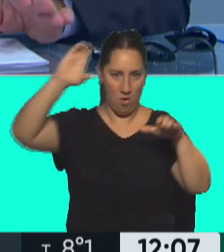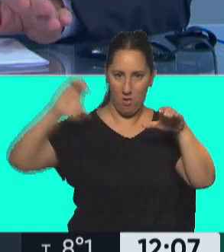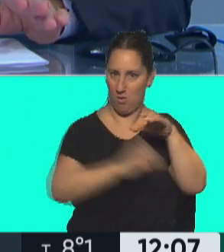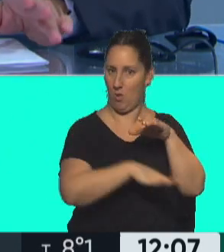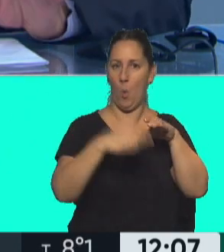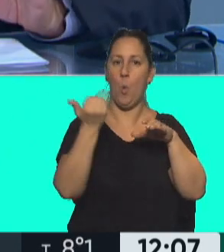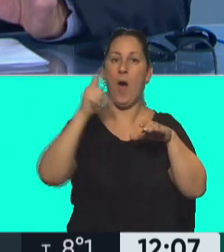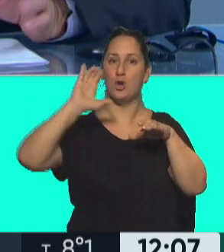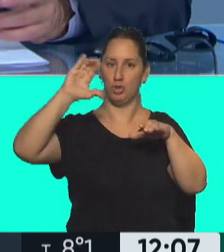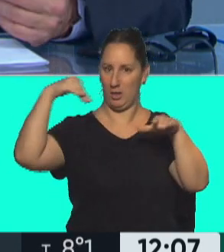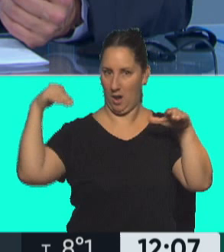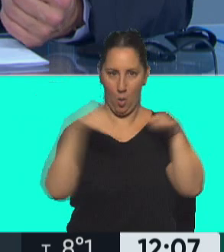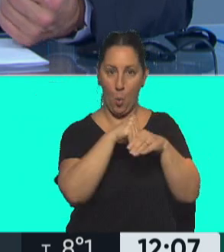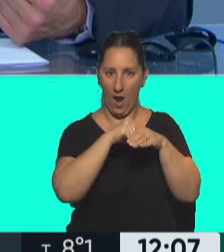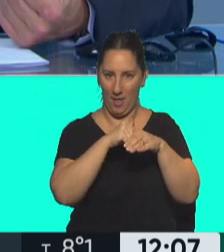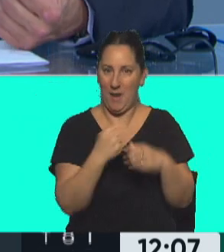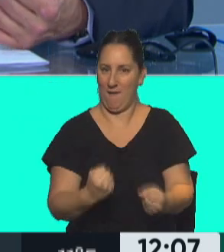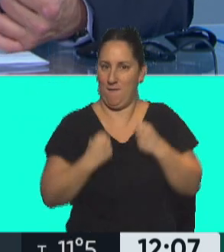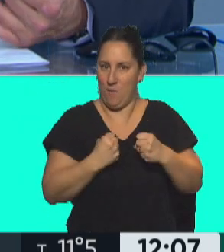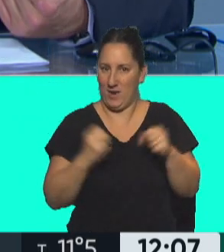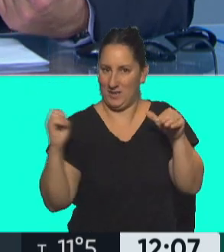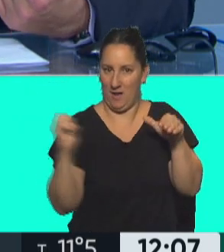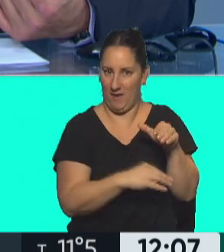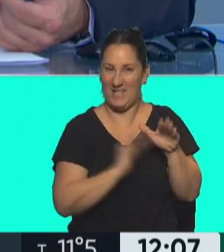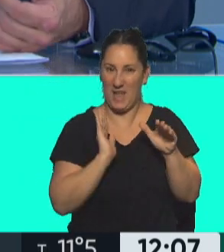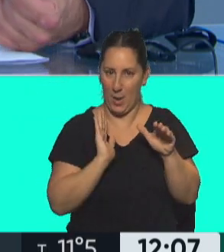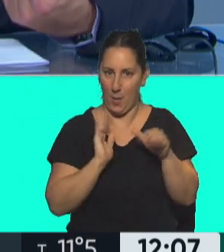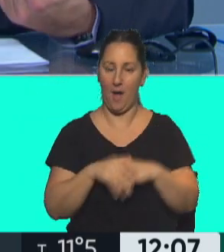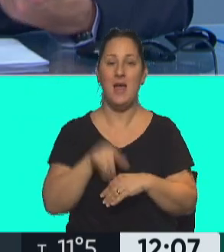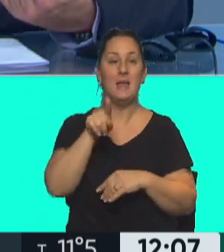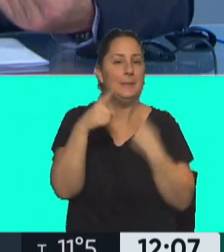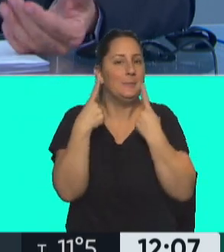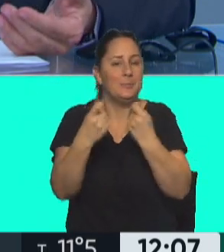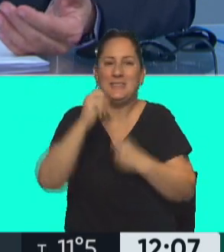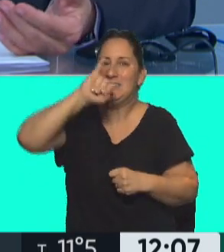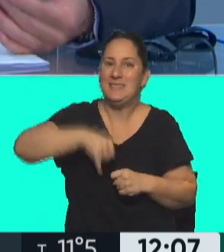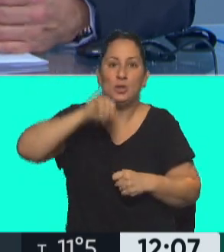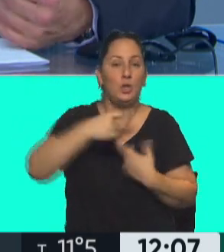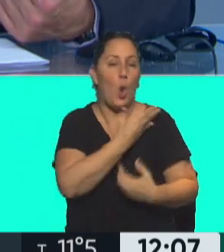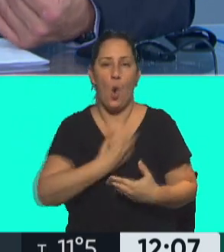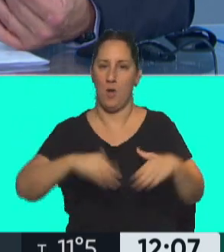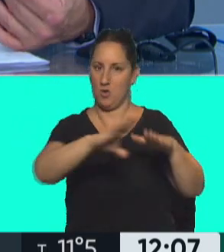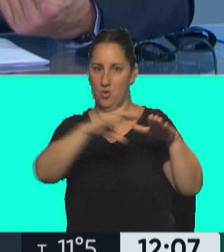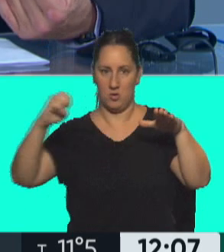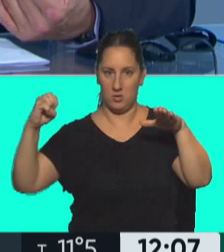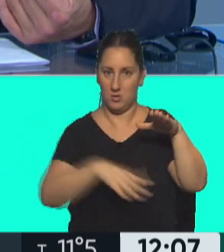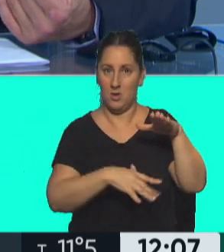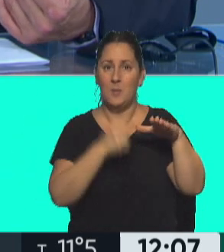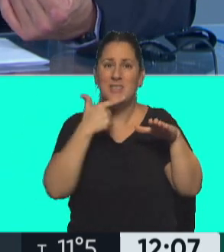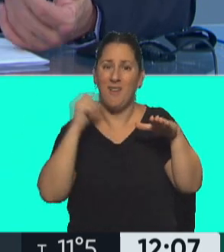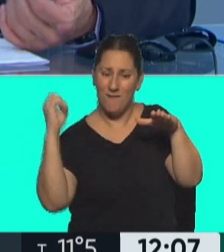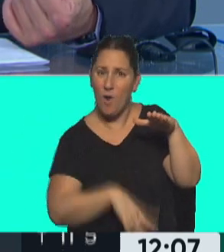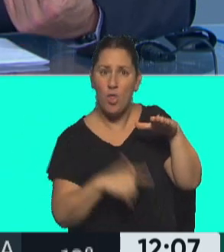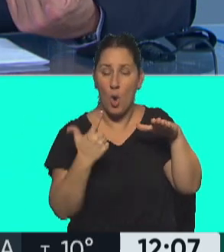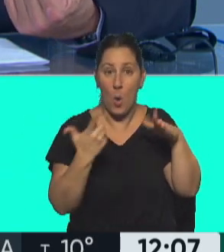reservas, a reforzar reservas que se presentó como la necesidad más urgente que tiene el gobierno. Sin reservas prácticamente, dijo